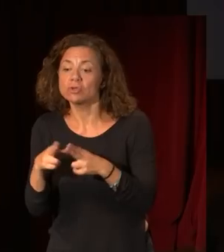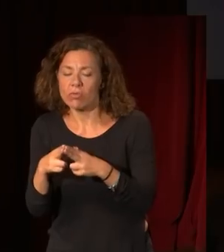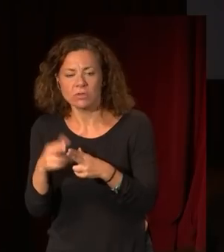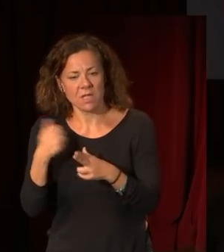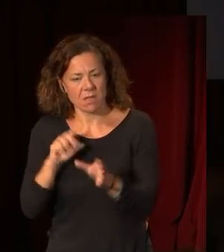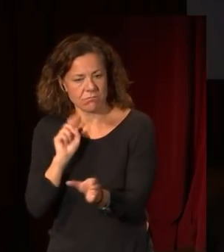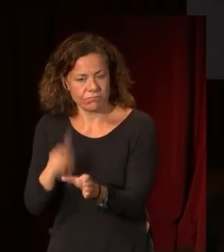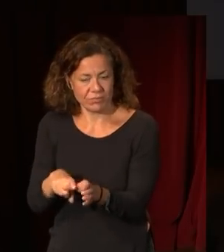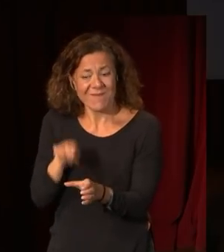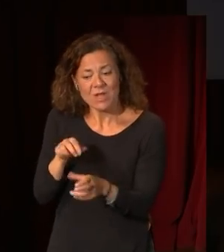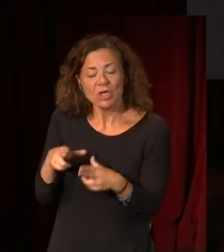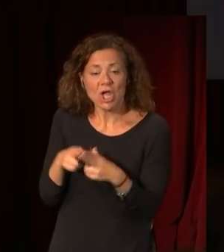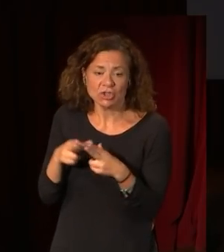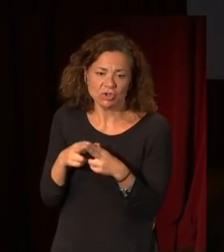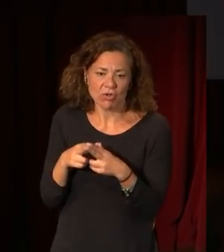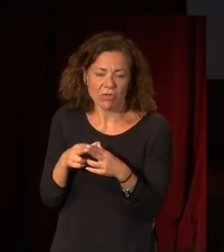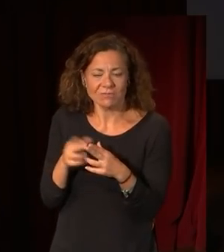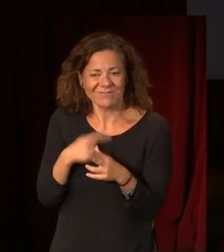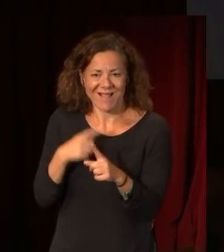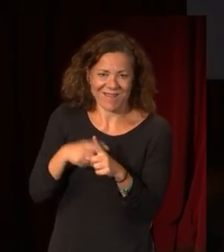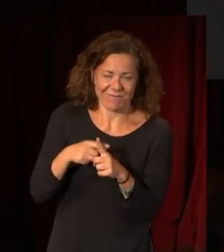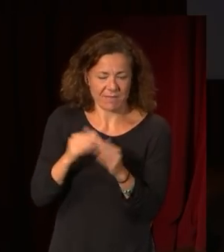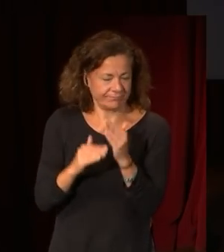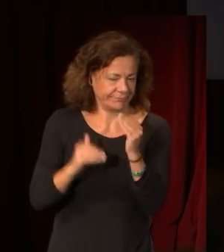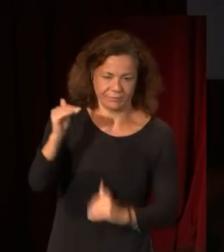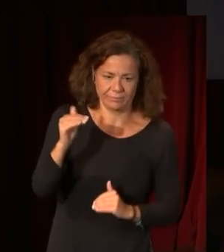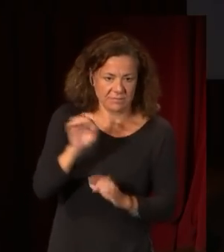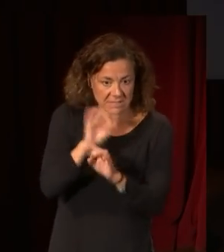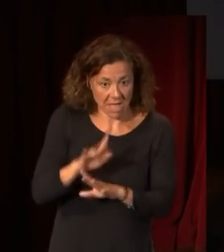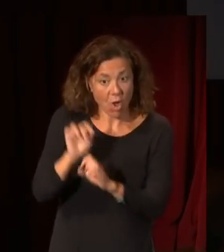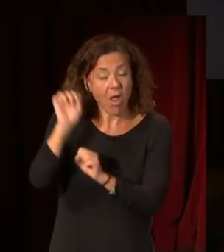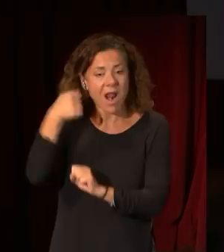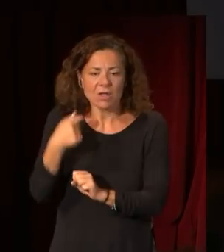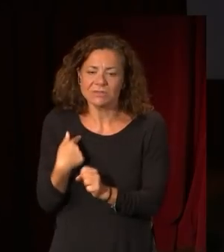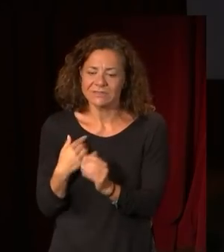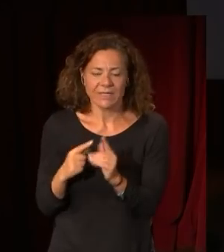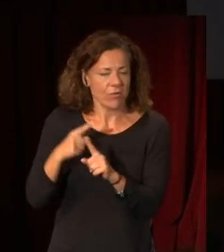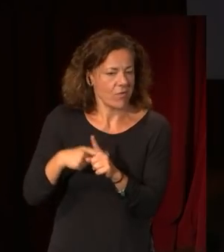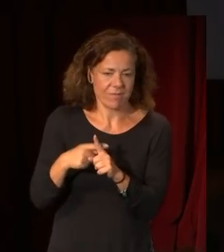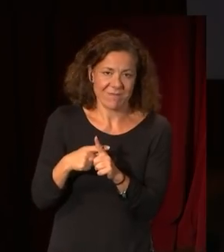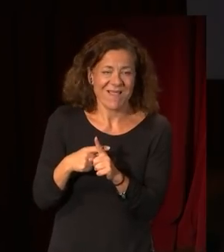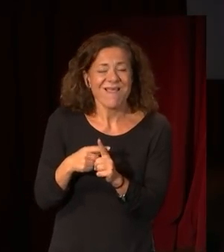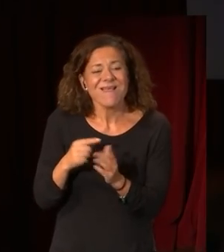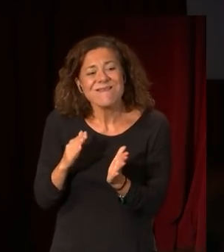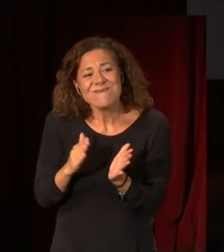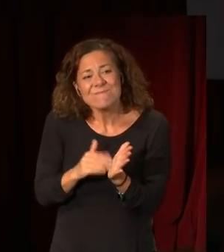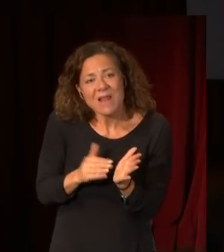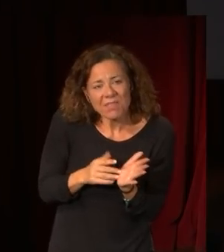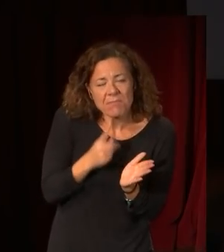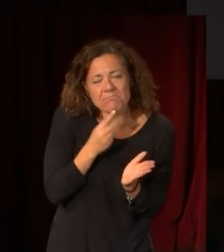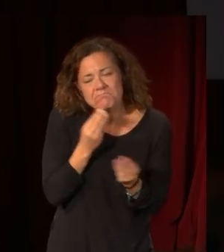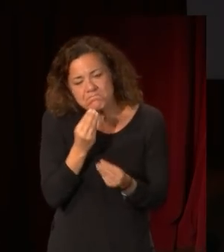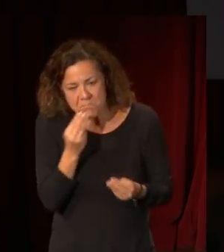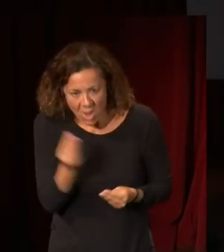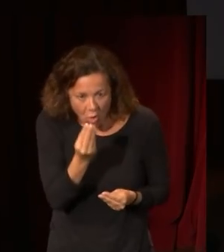estos socios no estaban nunca a su altura desde luego los aragoneses muy poco y los valencianos un poco más digamos